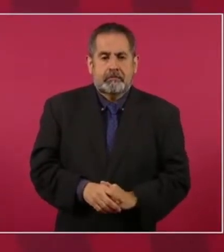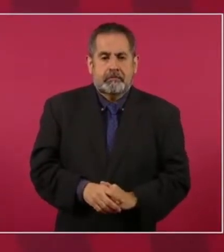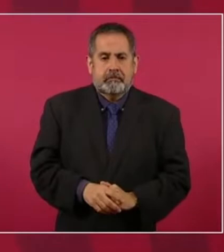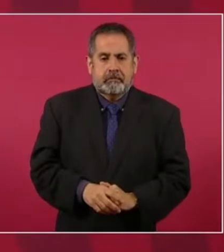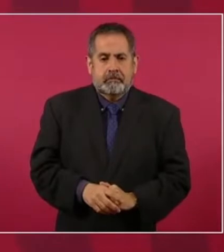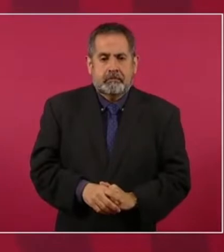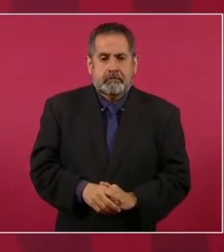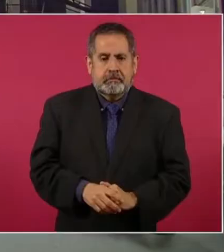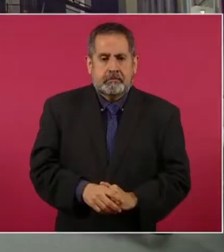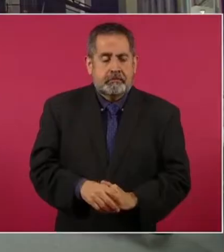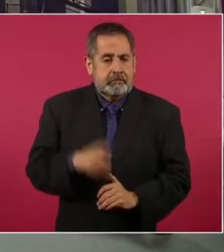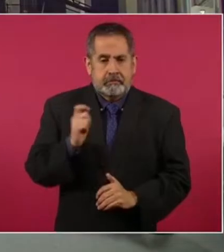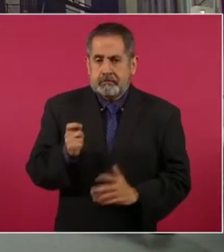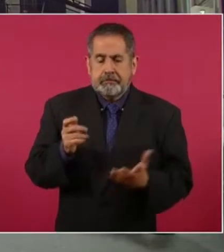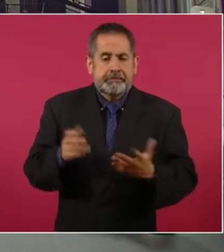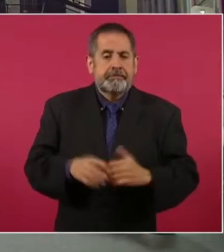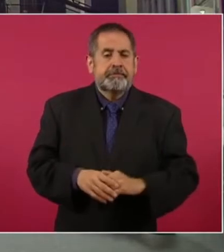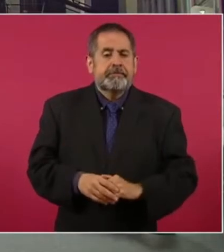y